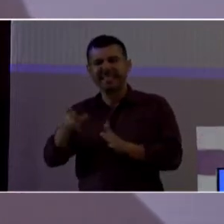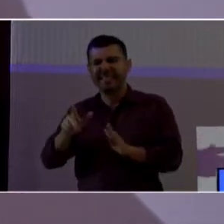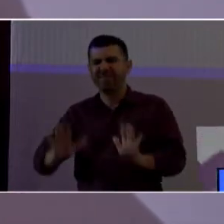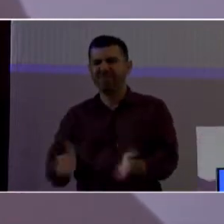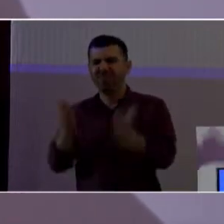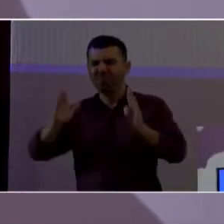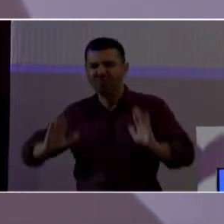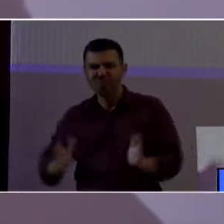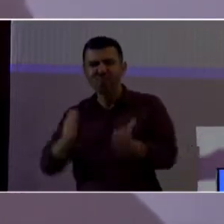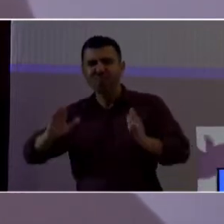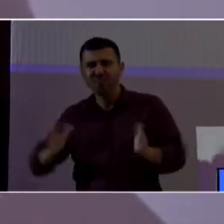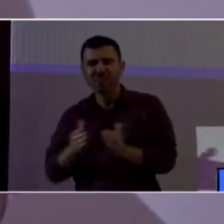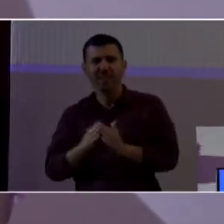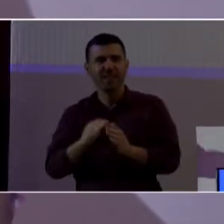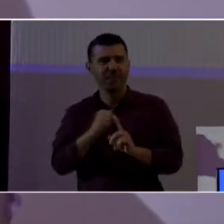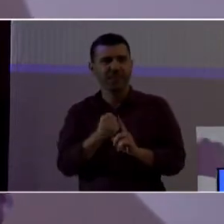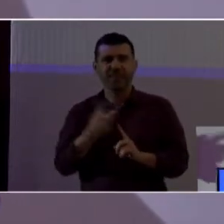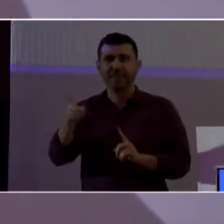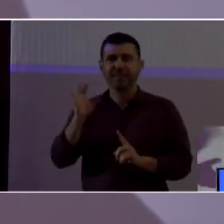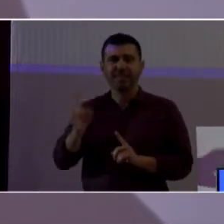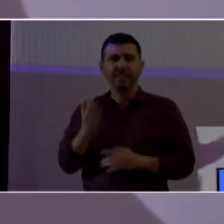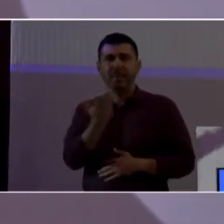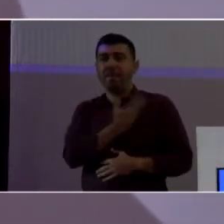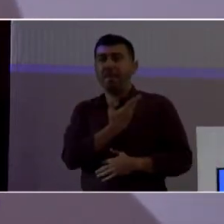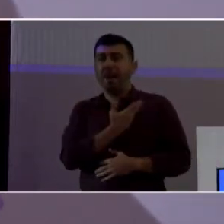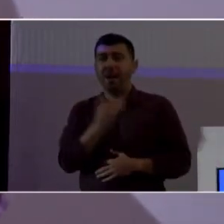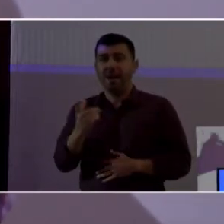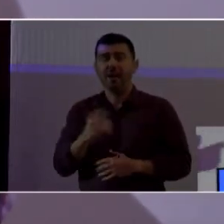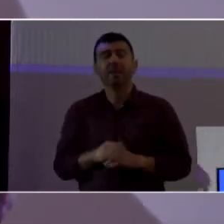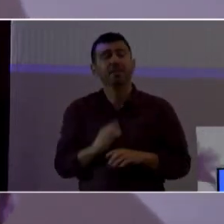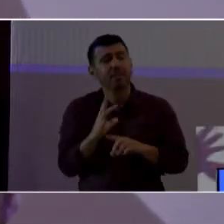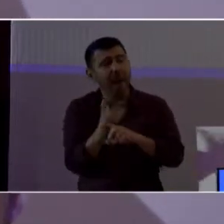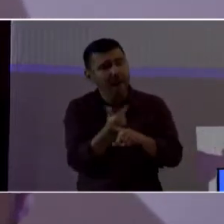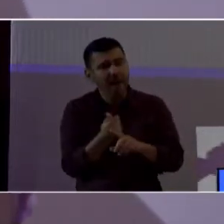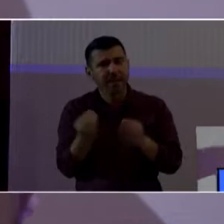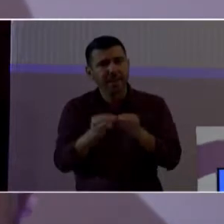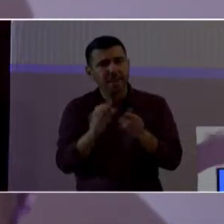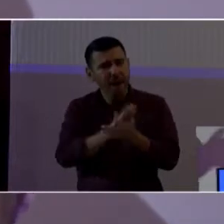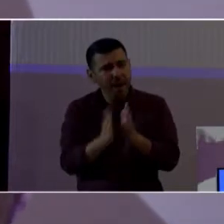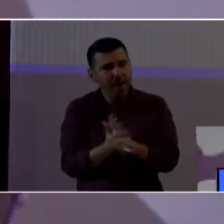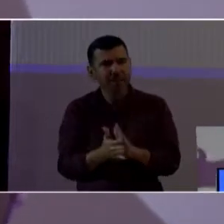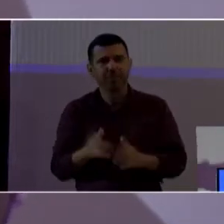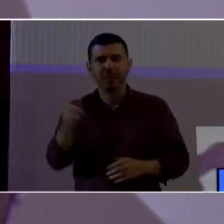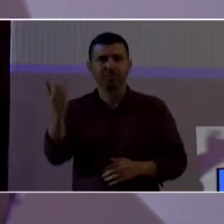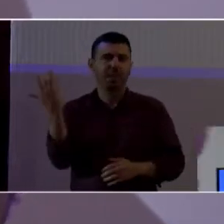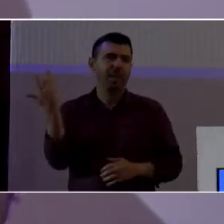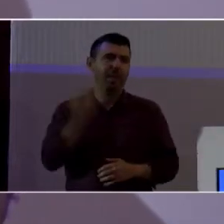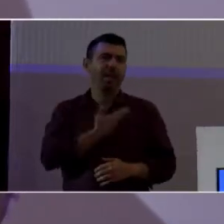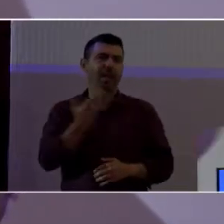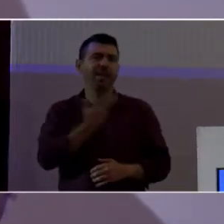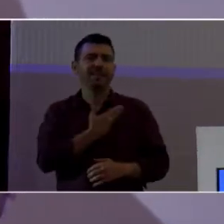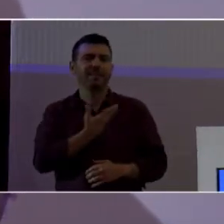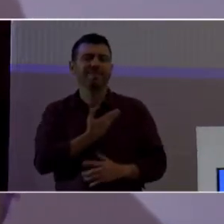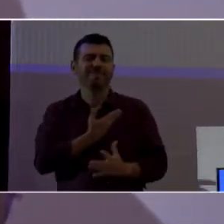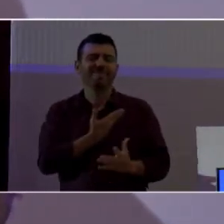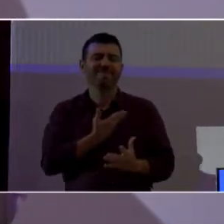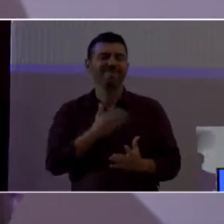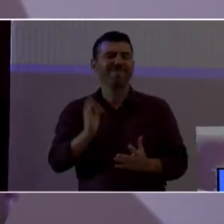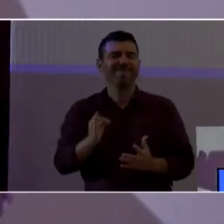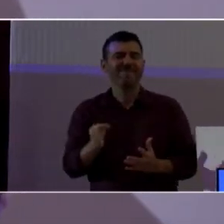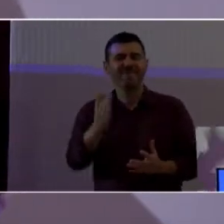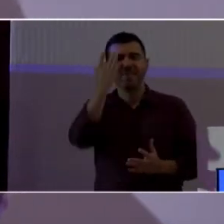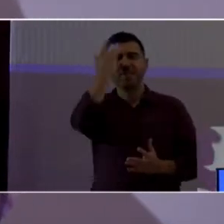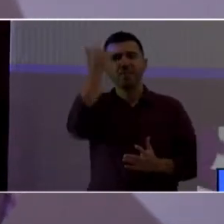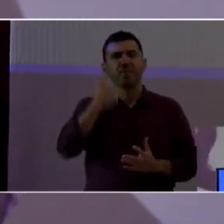Más Paz. Ella me regaña. Ella me regaña porque yo siempre quiero que la